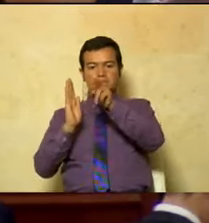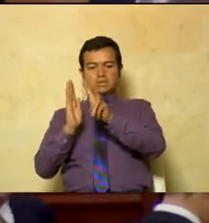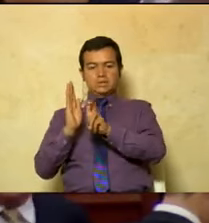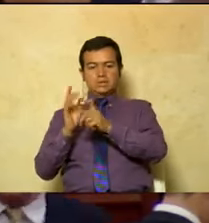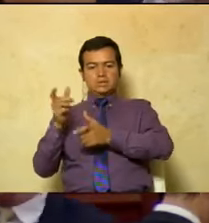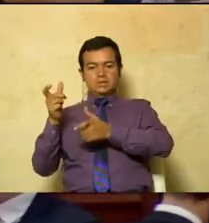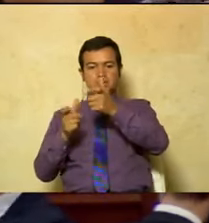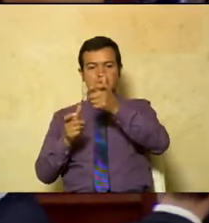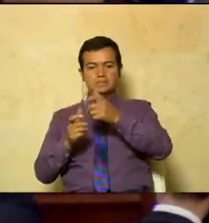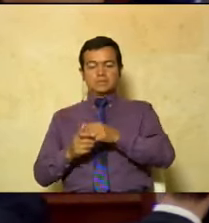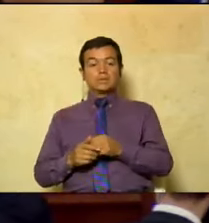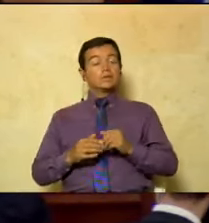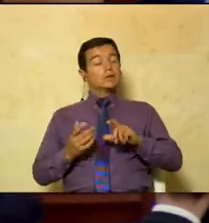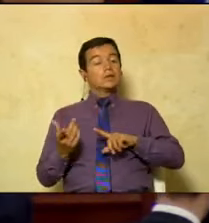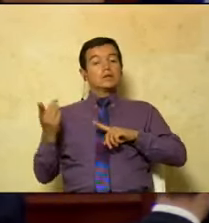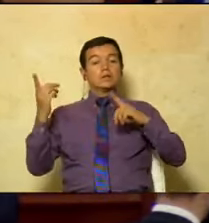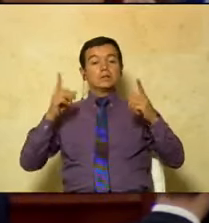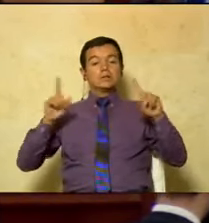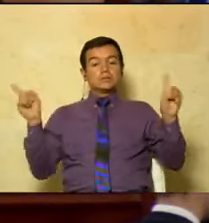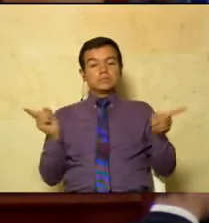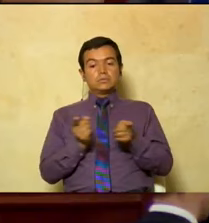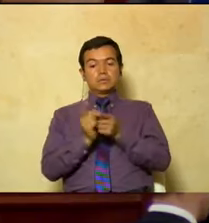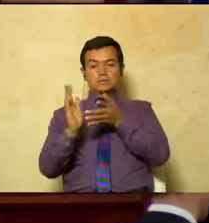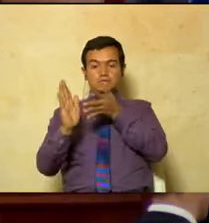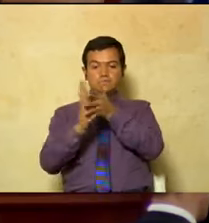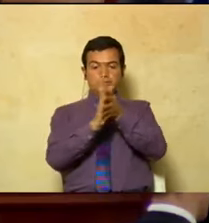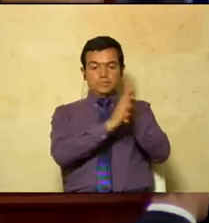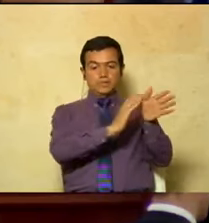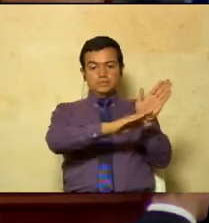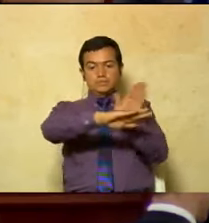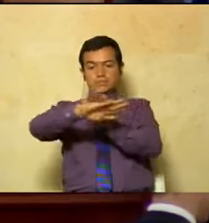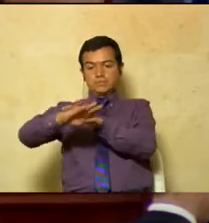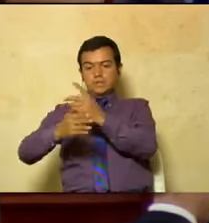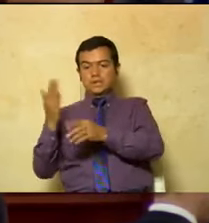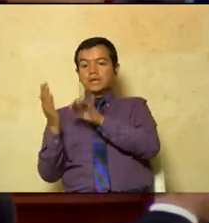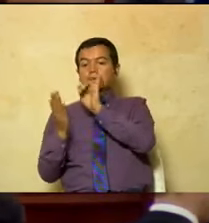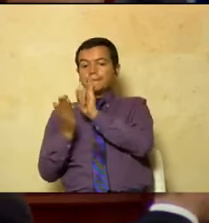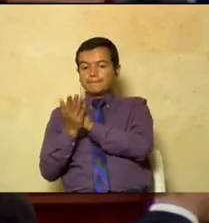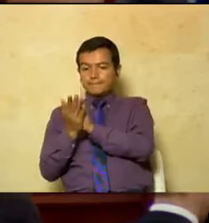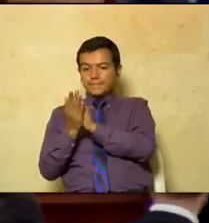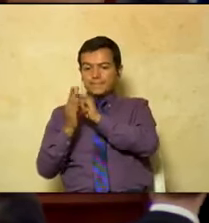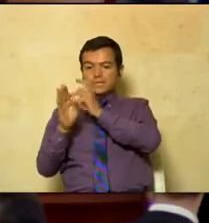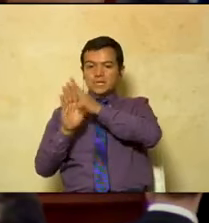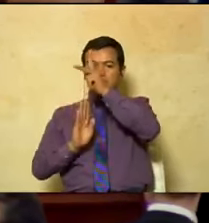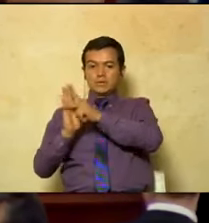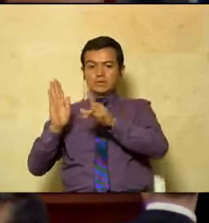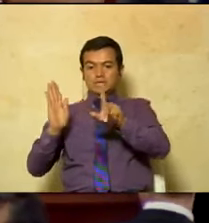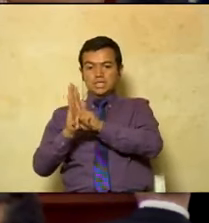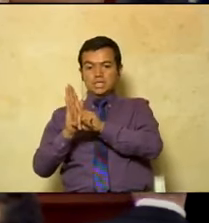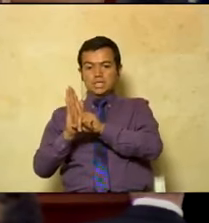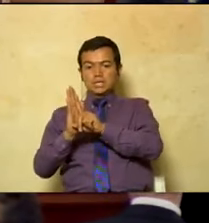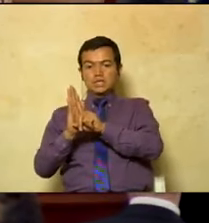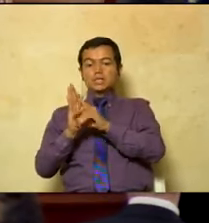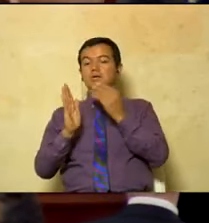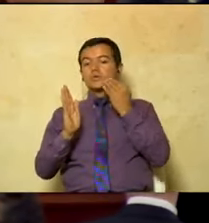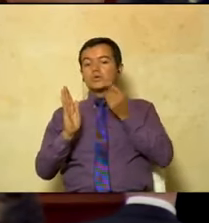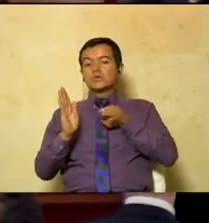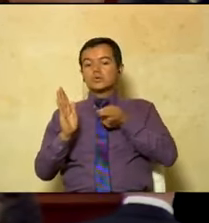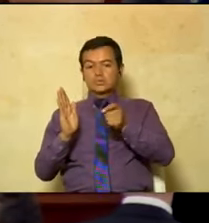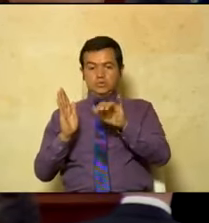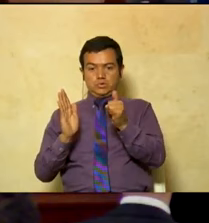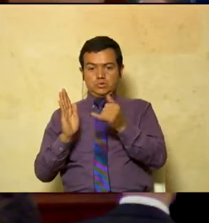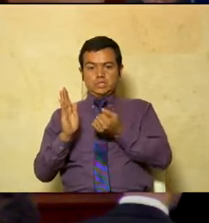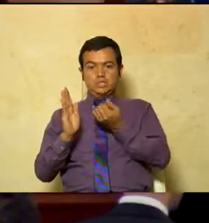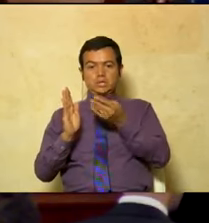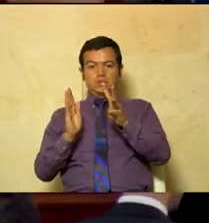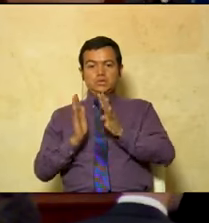cámara Sid anci señora presidente los proyectos de sesión plenaria del día jueves 14 de